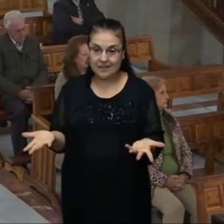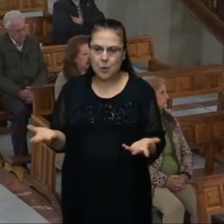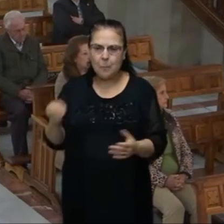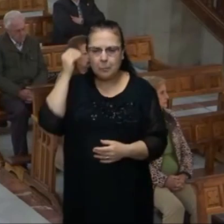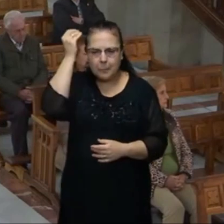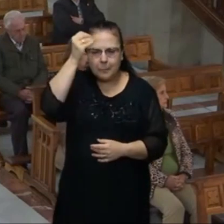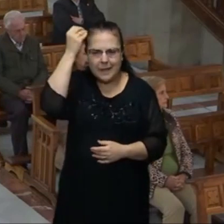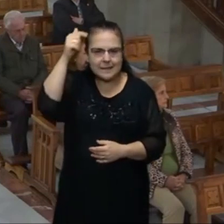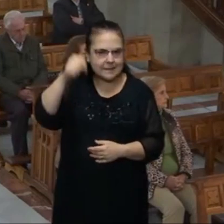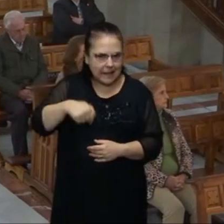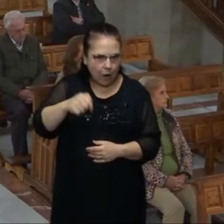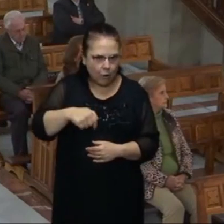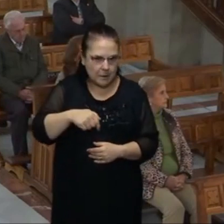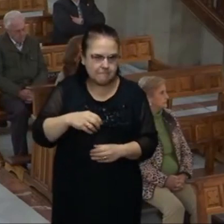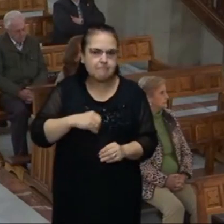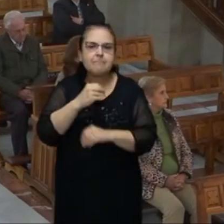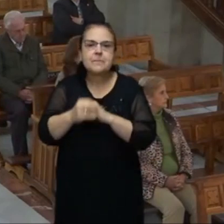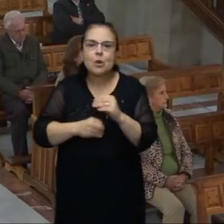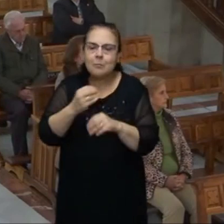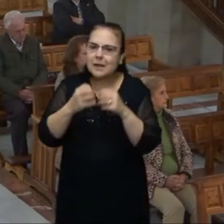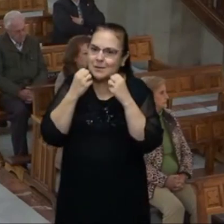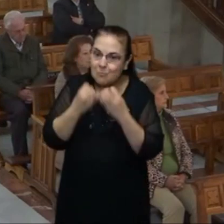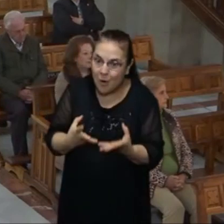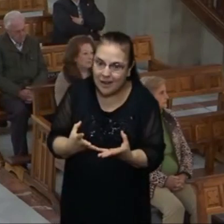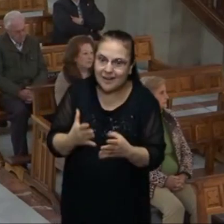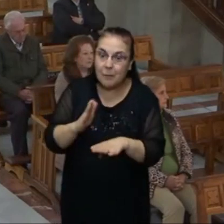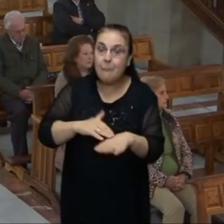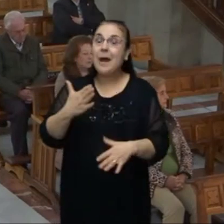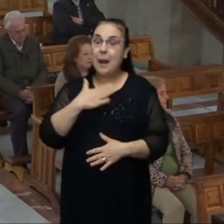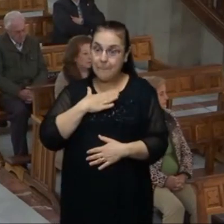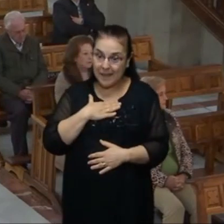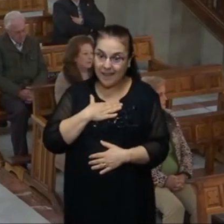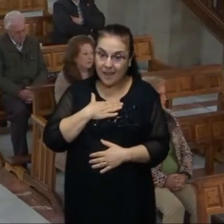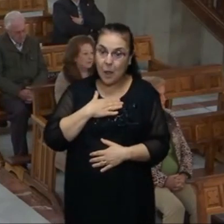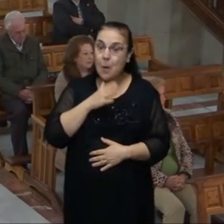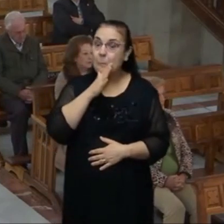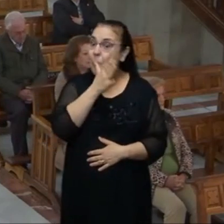Piensa hoy cuántas obras buenas hace Dios para ti y por ti.